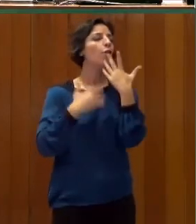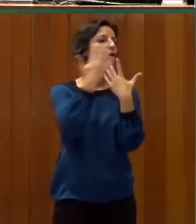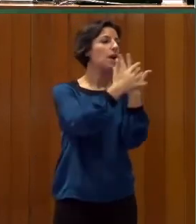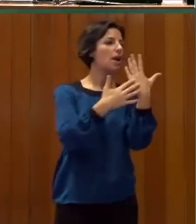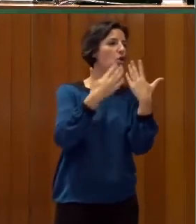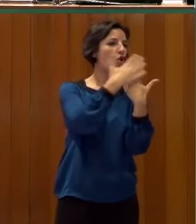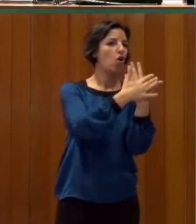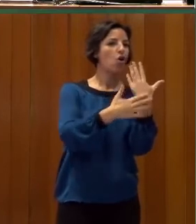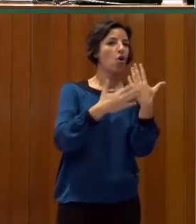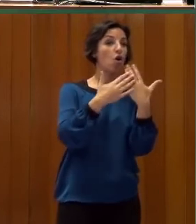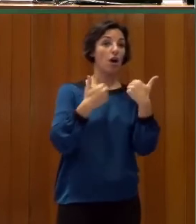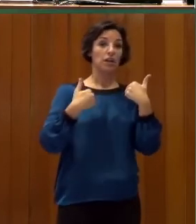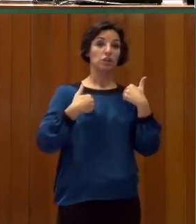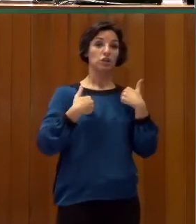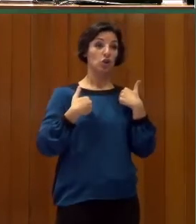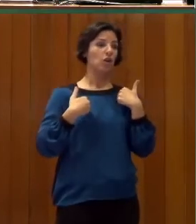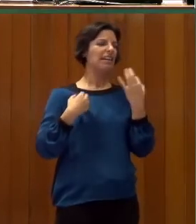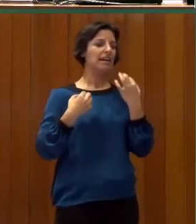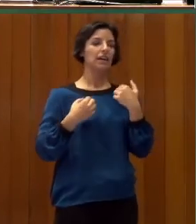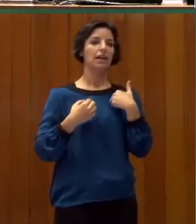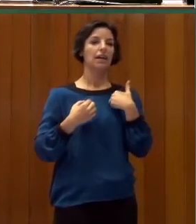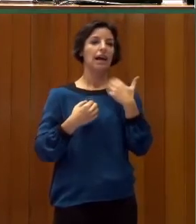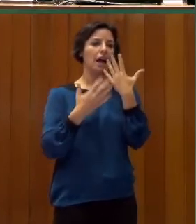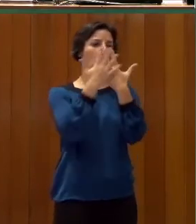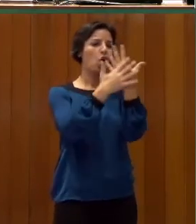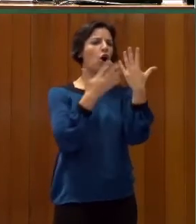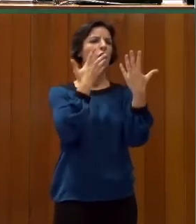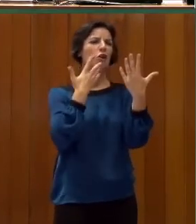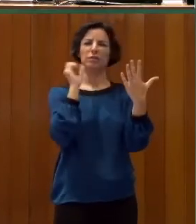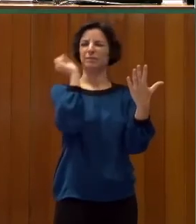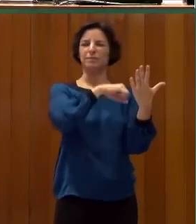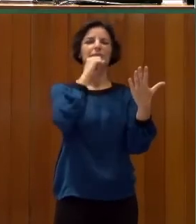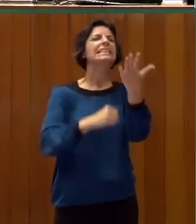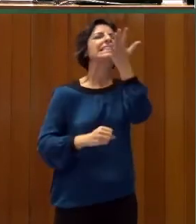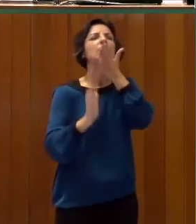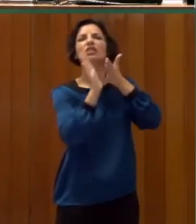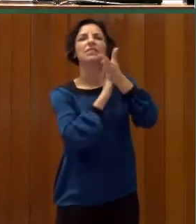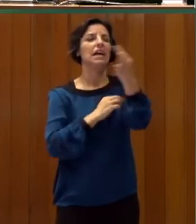El participante tiene que ignorar el color de la mano y responder al significado del signo.